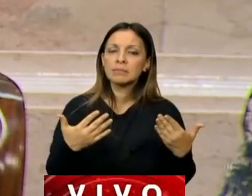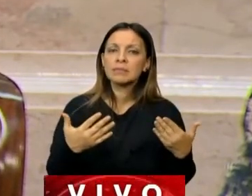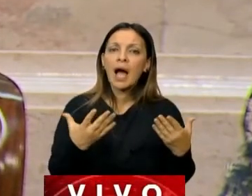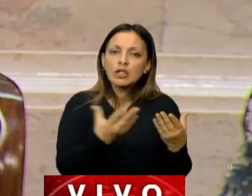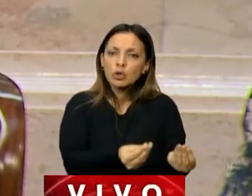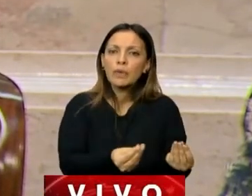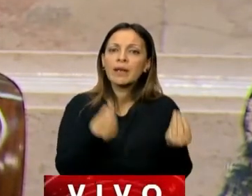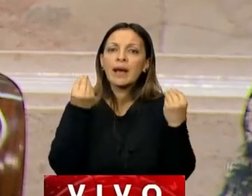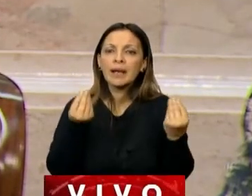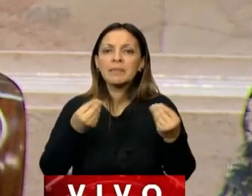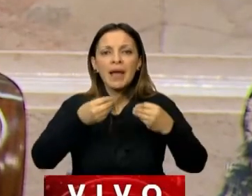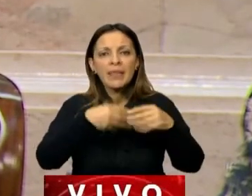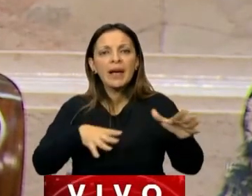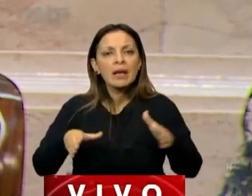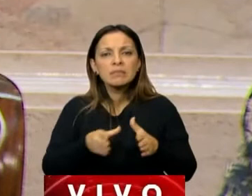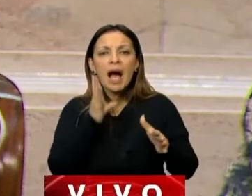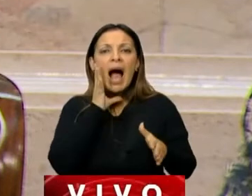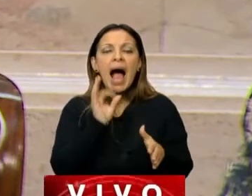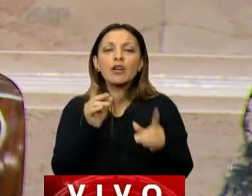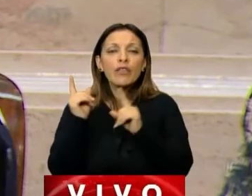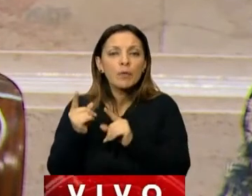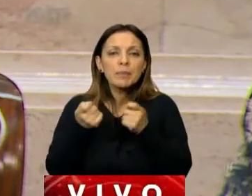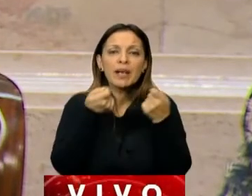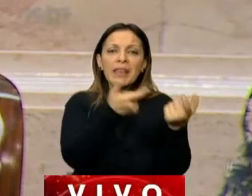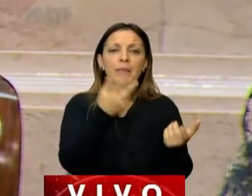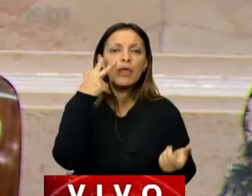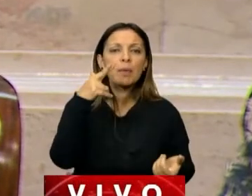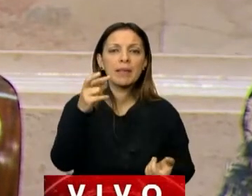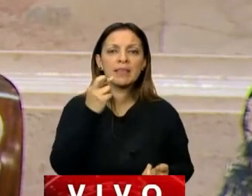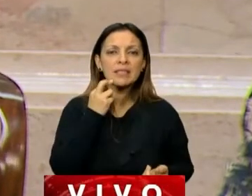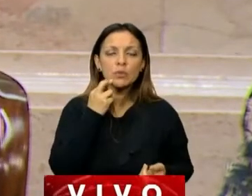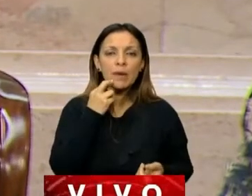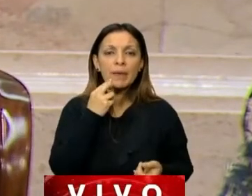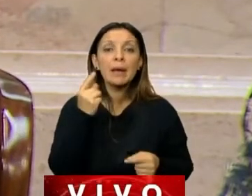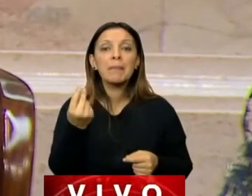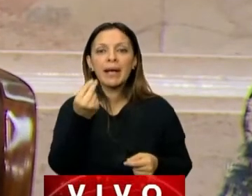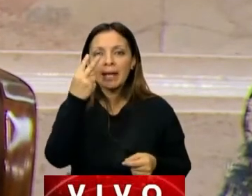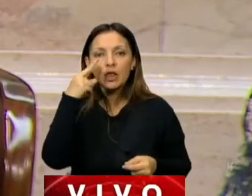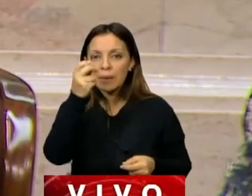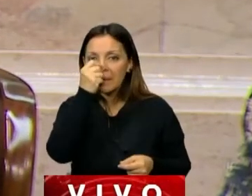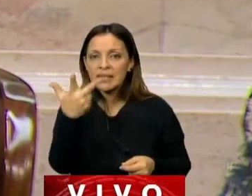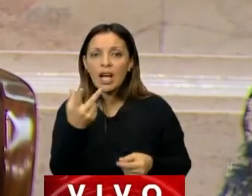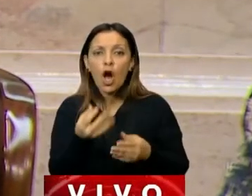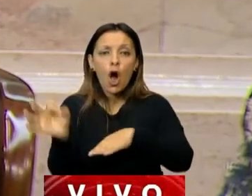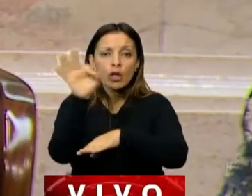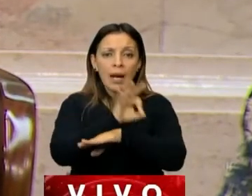algo de lo que les dejamos en el 2019, cosa que no tengamos que empezar de cero en el 2023.